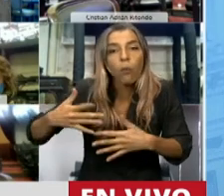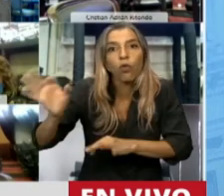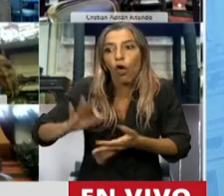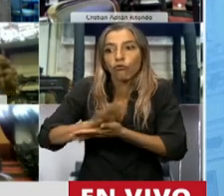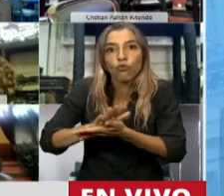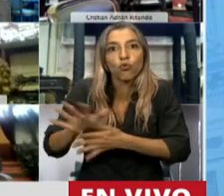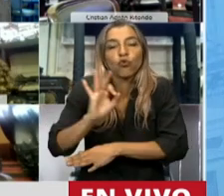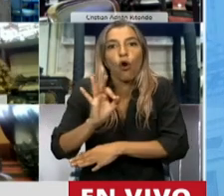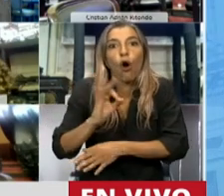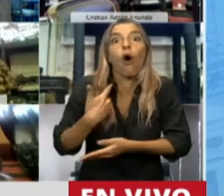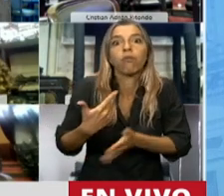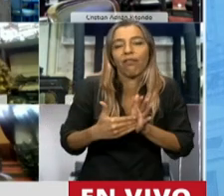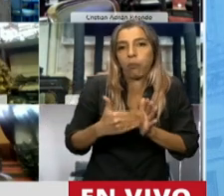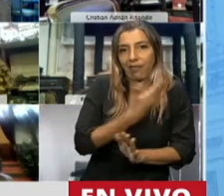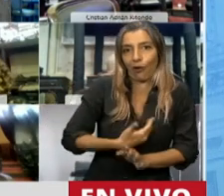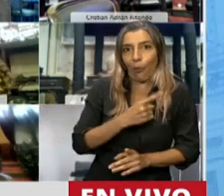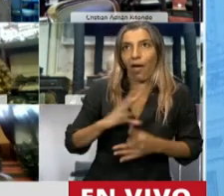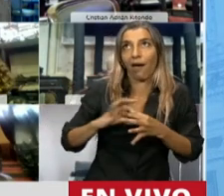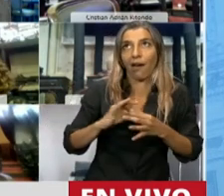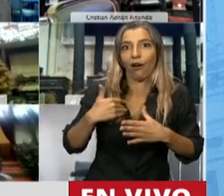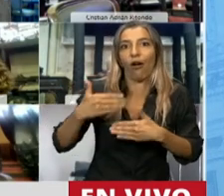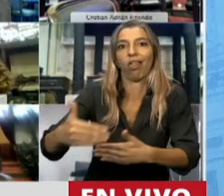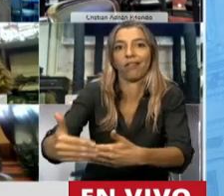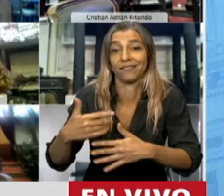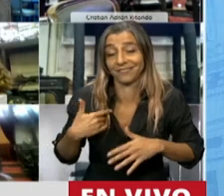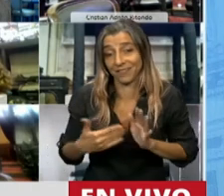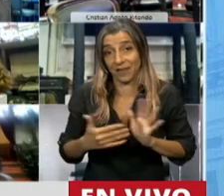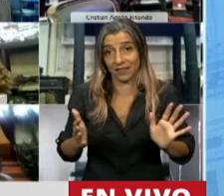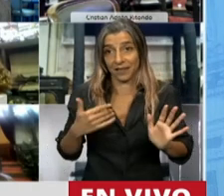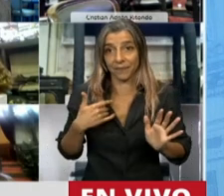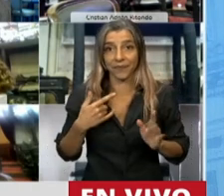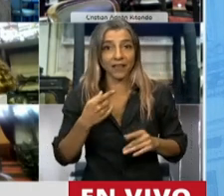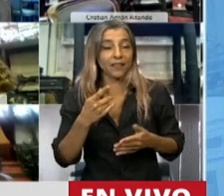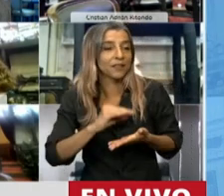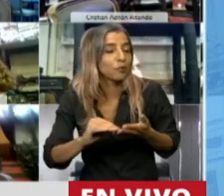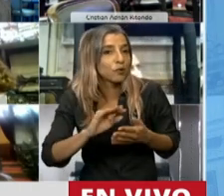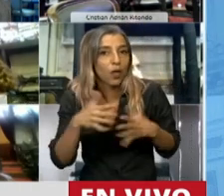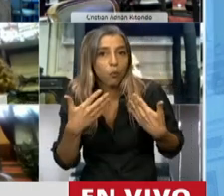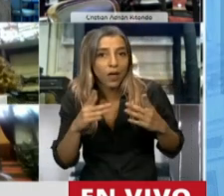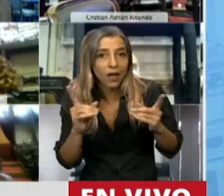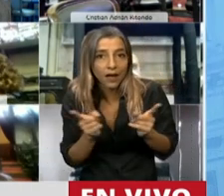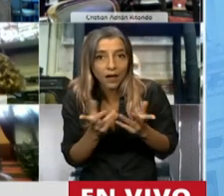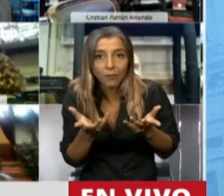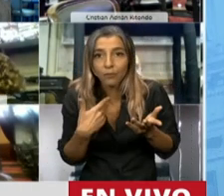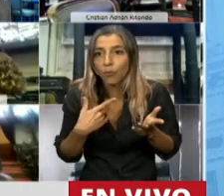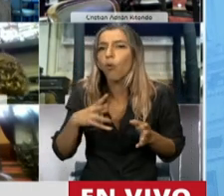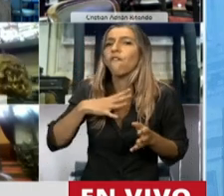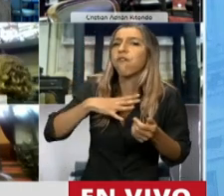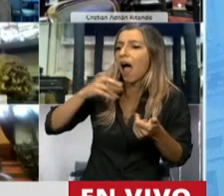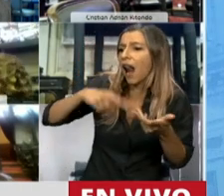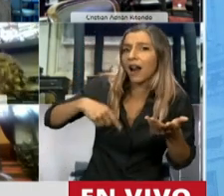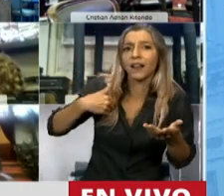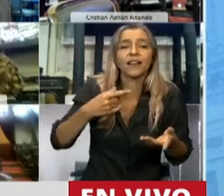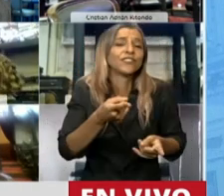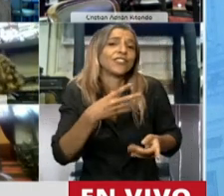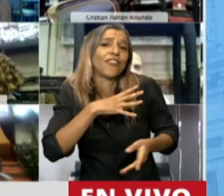turno. Diputado, si puedo ir redondeando, por favor. Sí, me faltan todavía. Sí, pero lo que le falta es un montón de compañeros